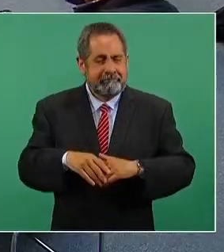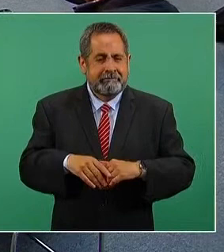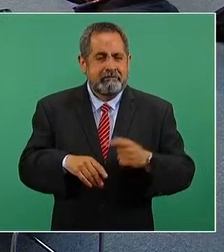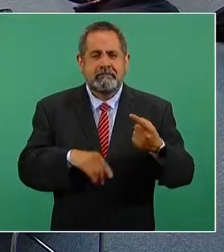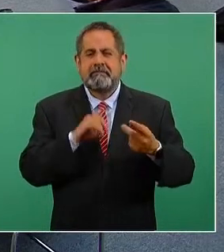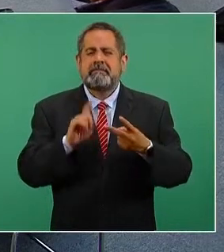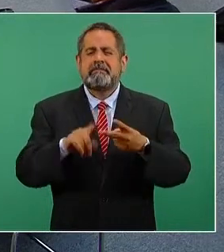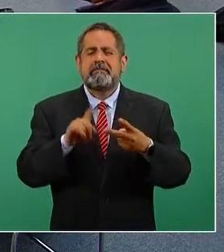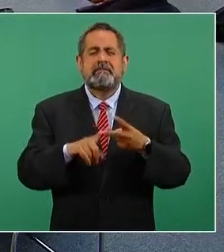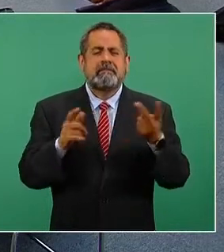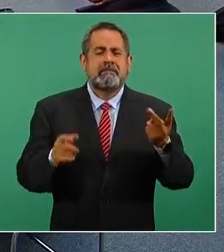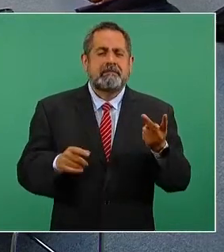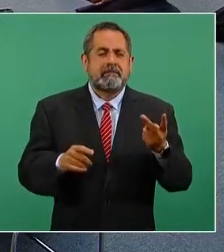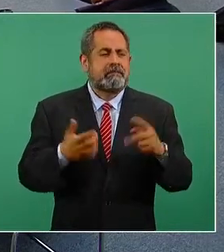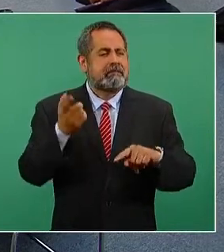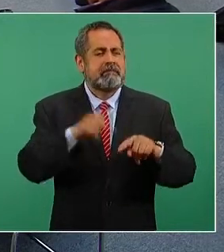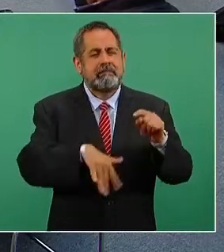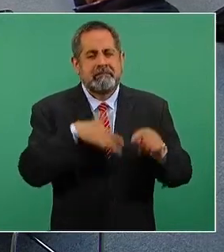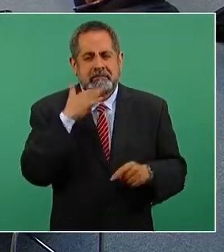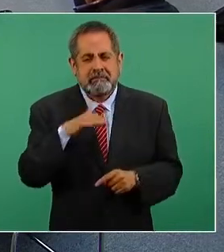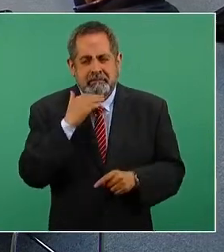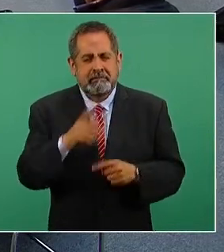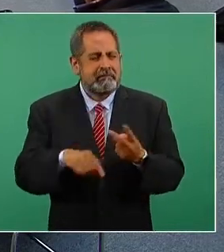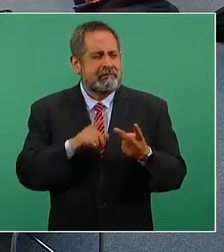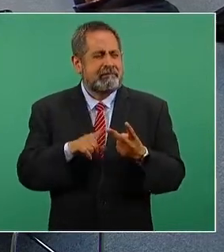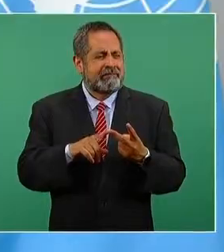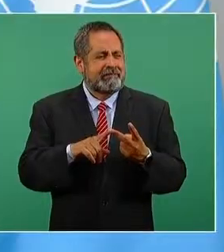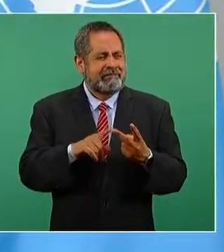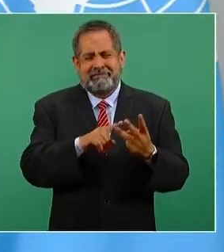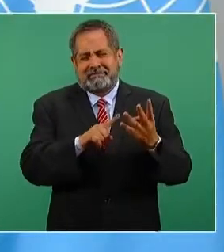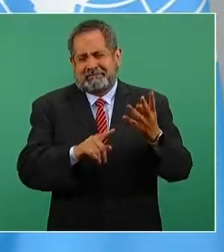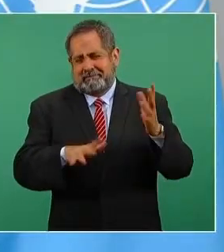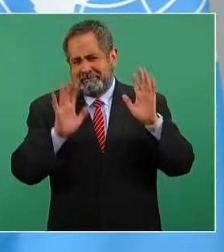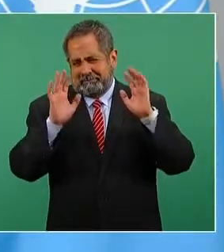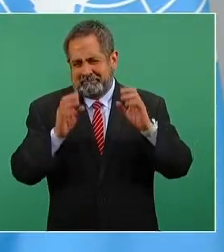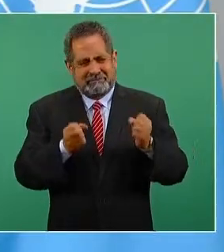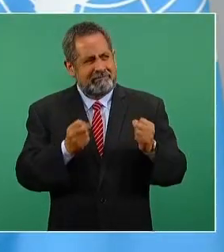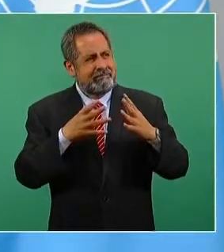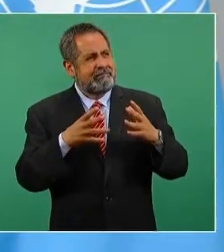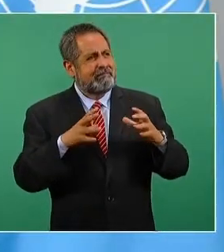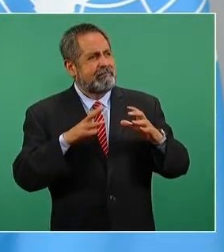el otro, el anticorrupción y no sé cuántos organismos,